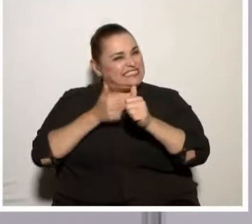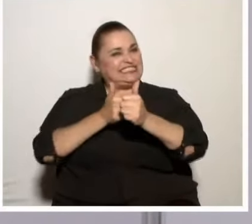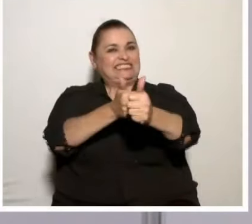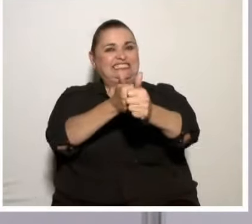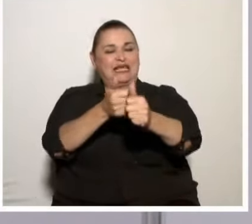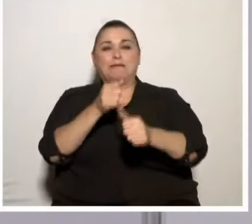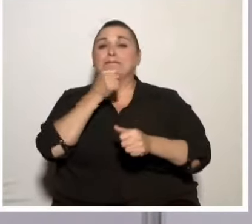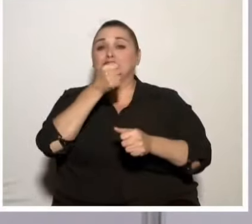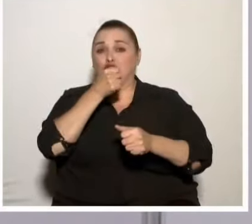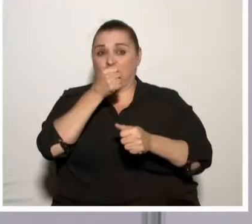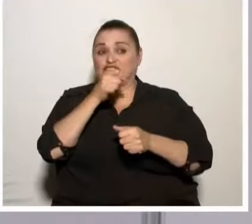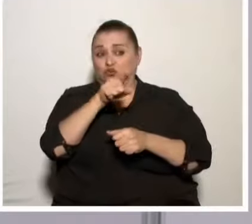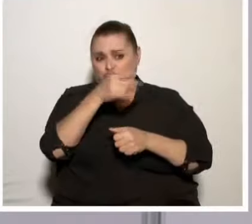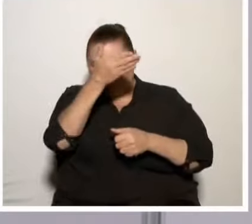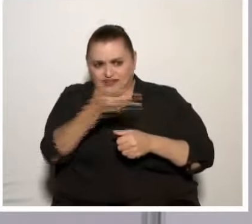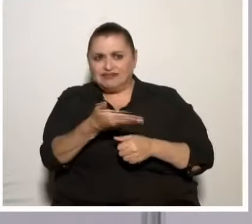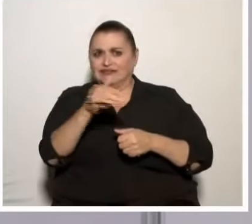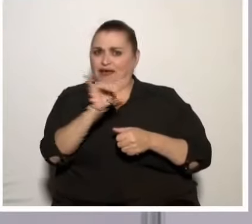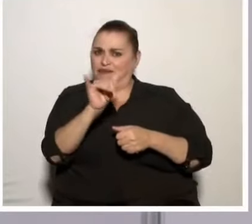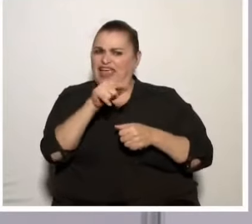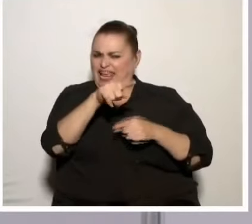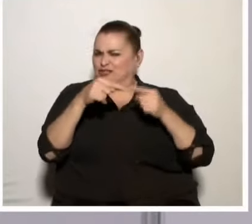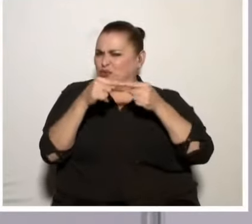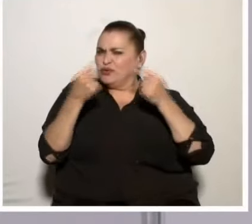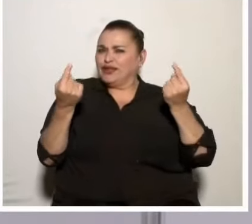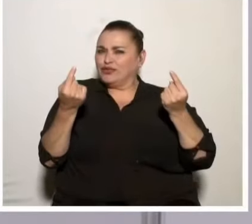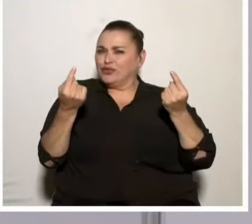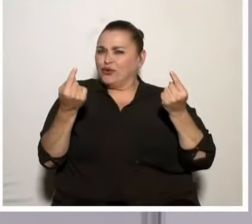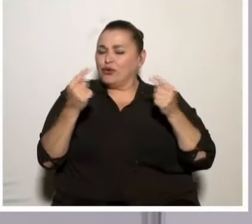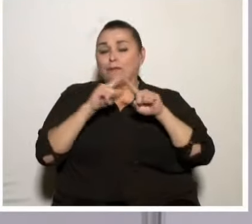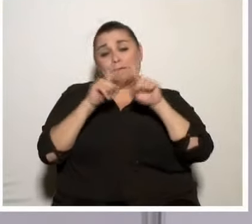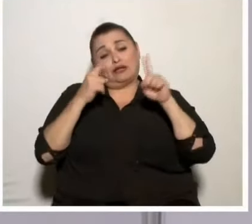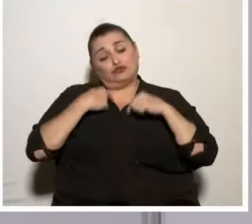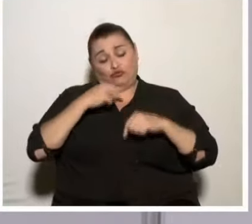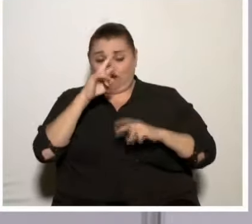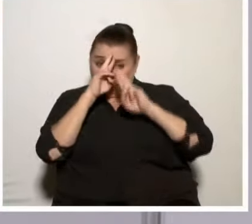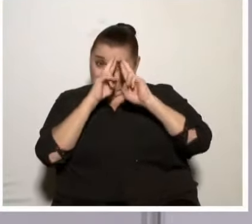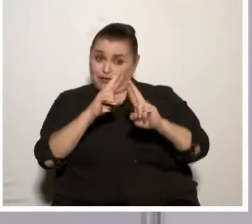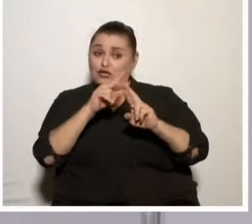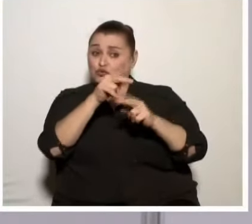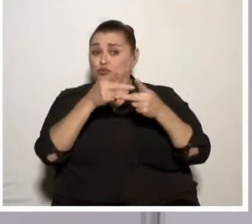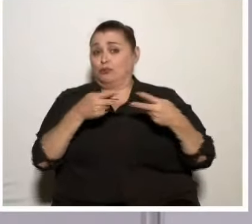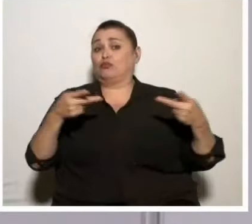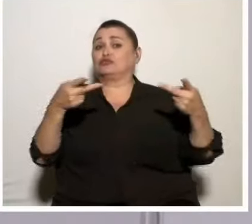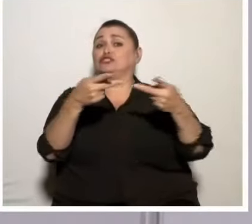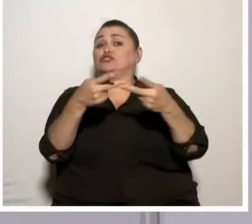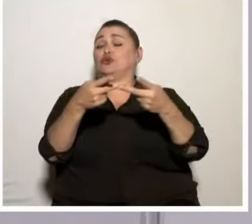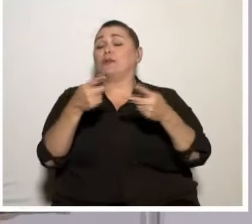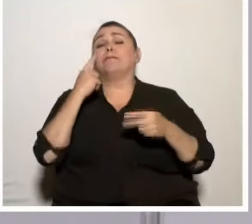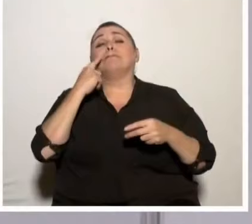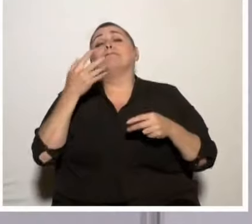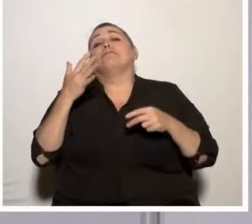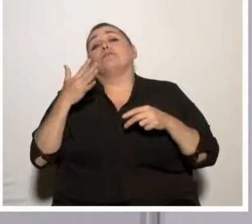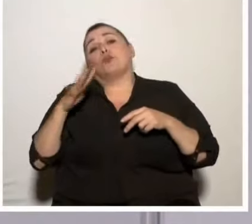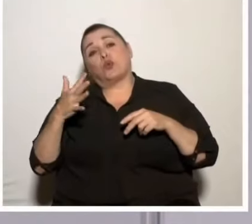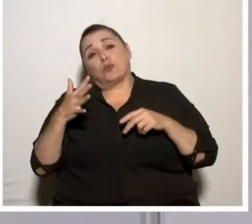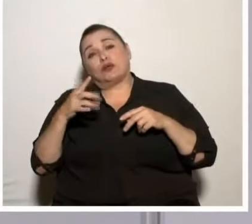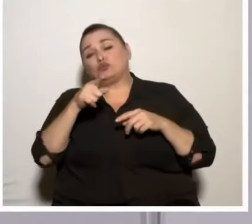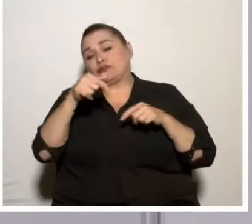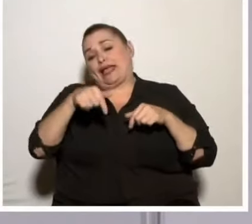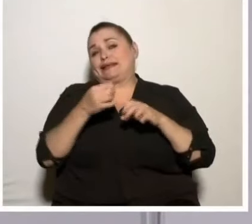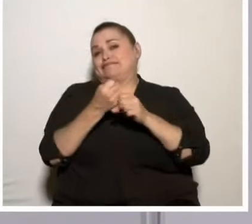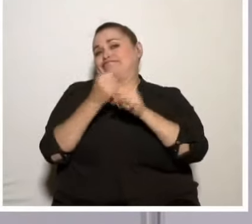usted periodistas. Es una grave contradicción, pero respeto muchísimo la posición suya en el sentido de que por lo menos aquí hace la